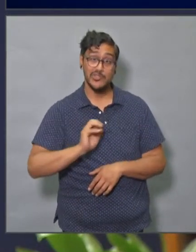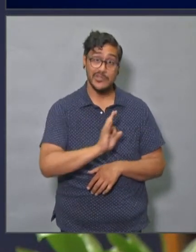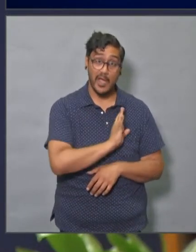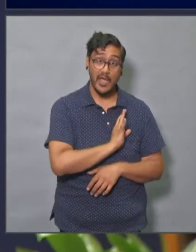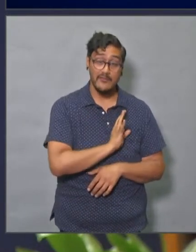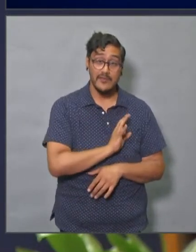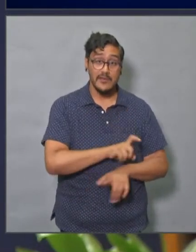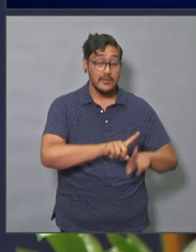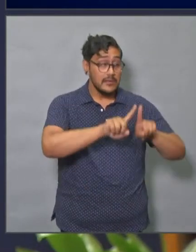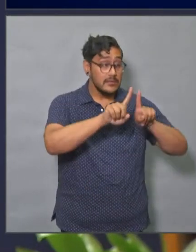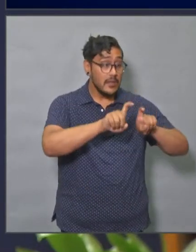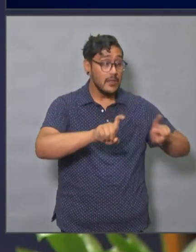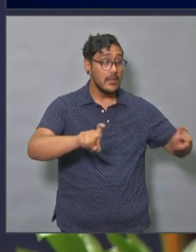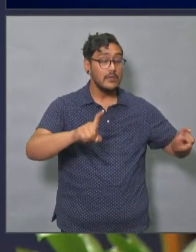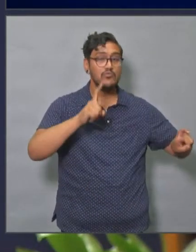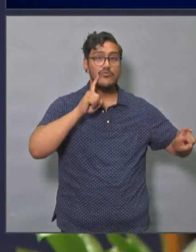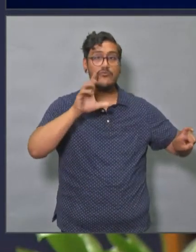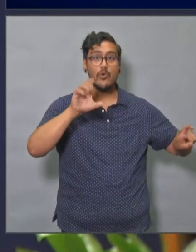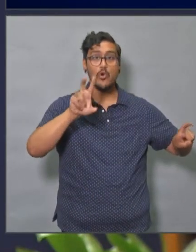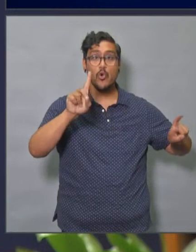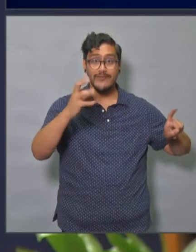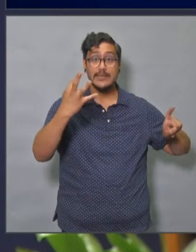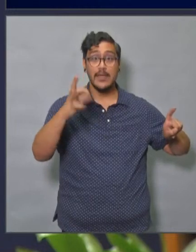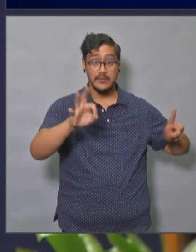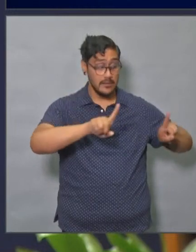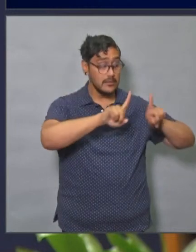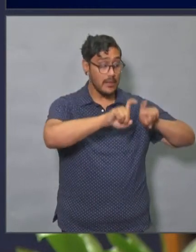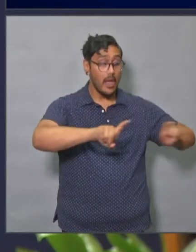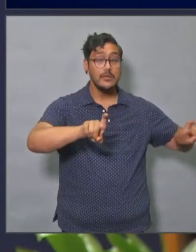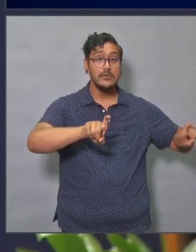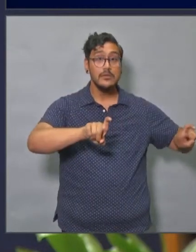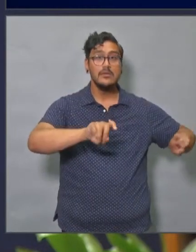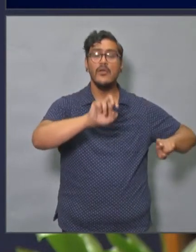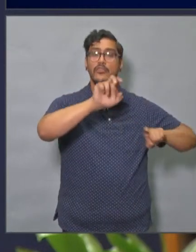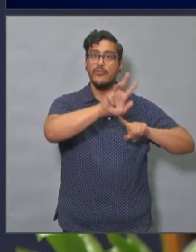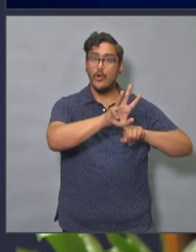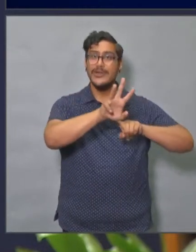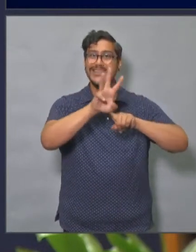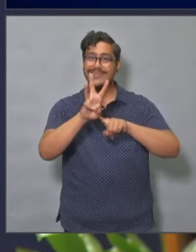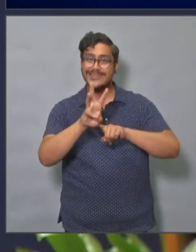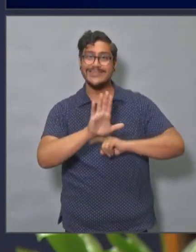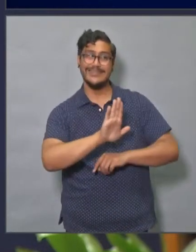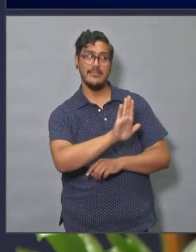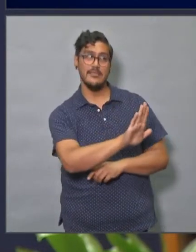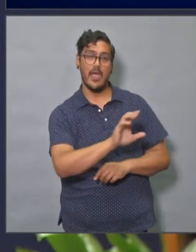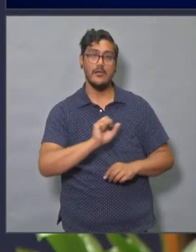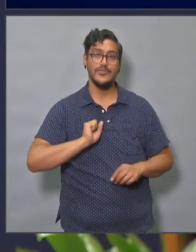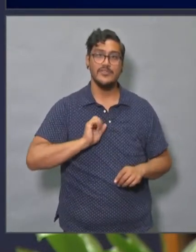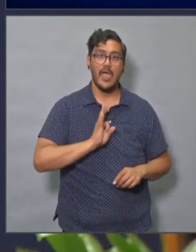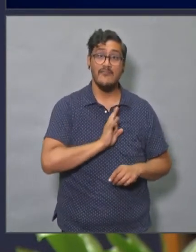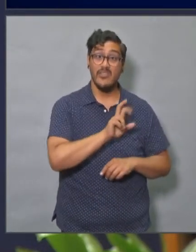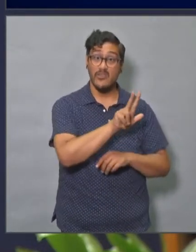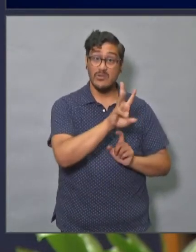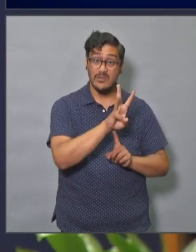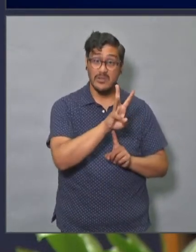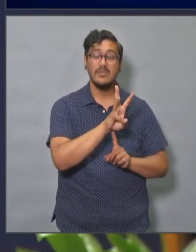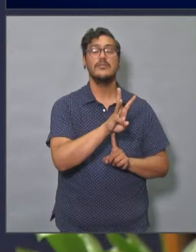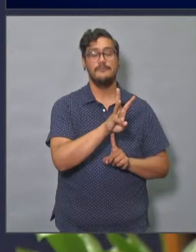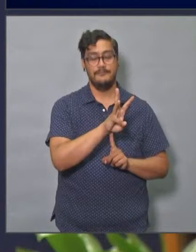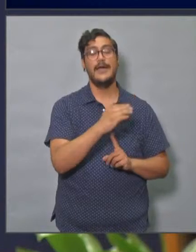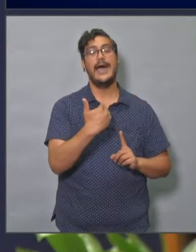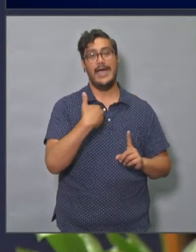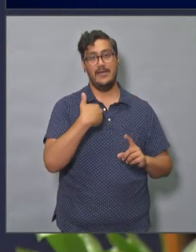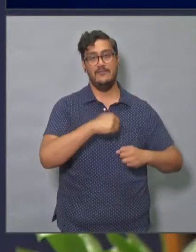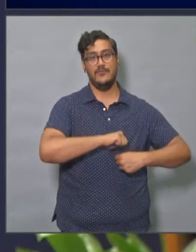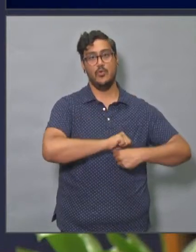personal han sido evaluados para COVID-19. 36 miembros del personal han dado resultados